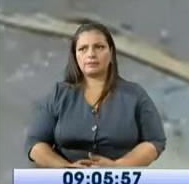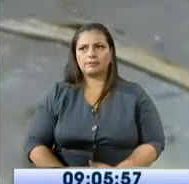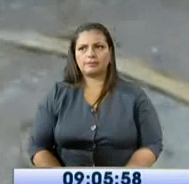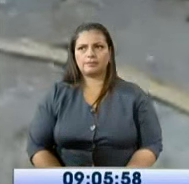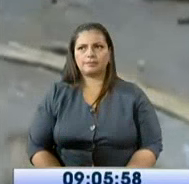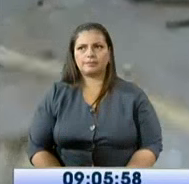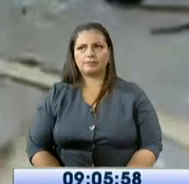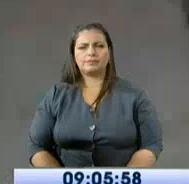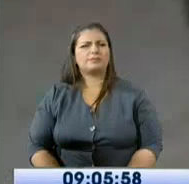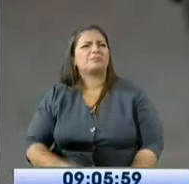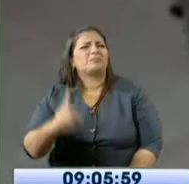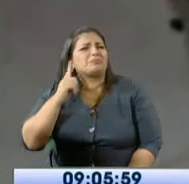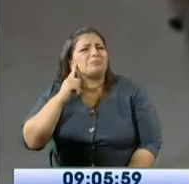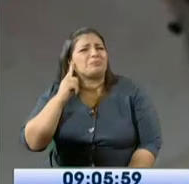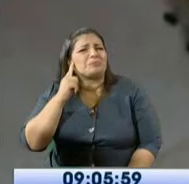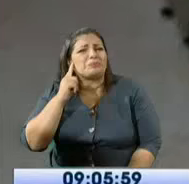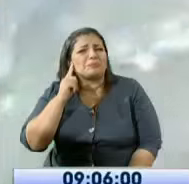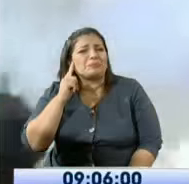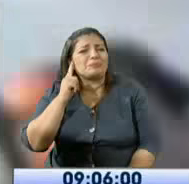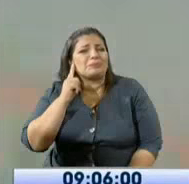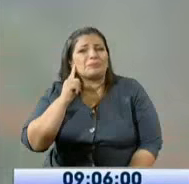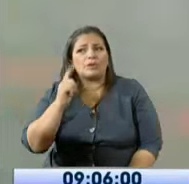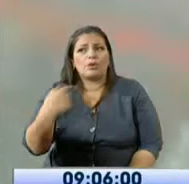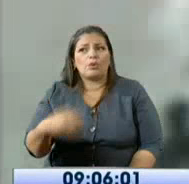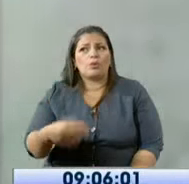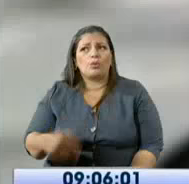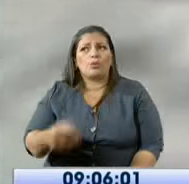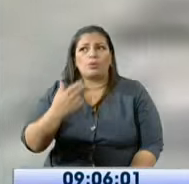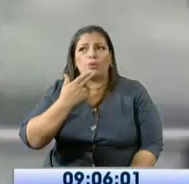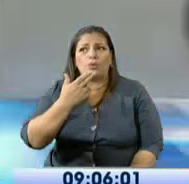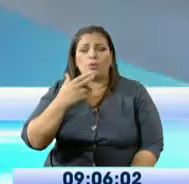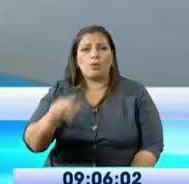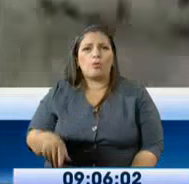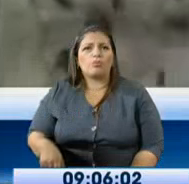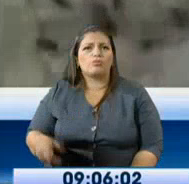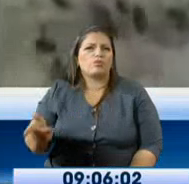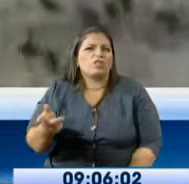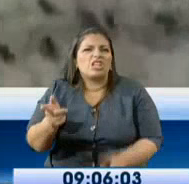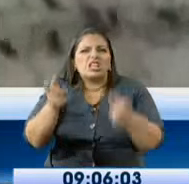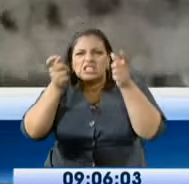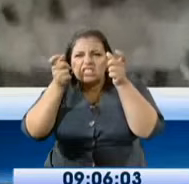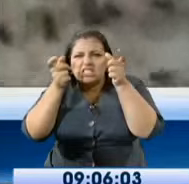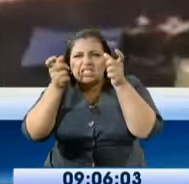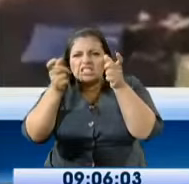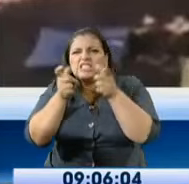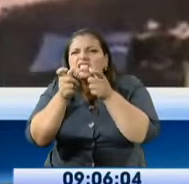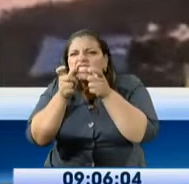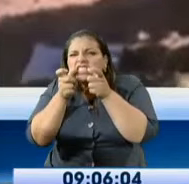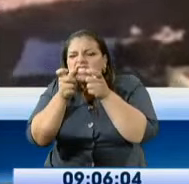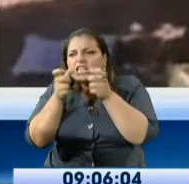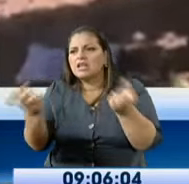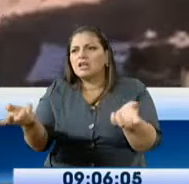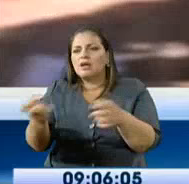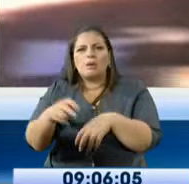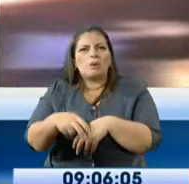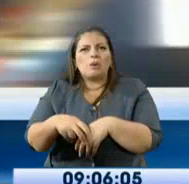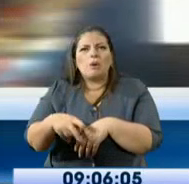Son ruidosos y hay quienes hasta fobia sienten al verlos. Pero, ¿cuán perjudiciales pueden ser los grillos para la